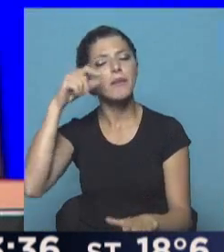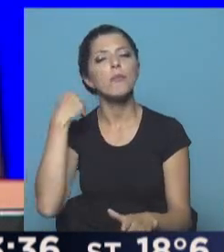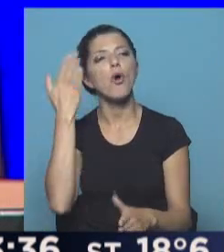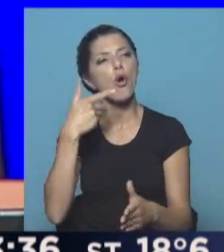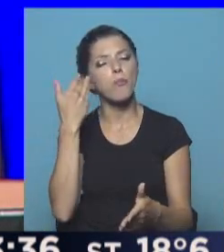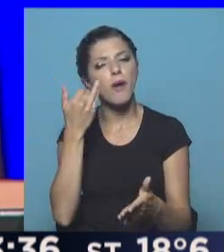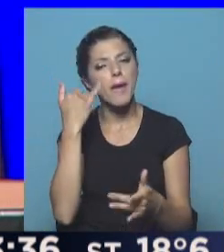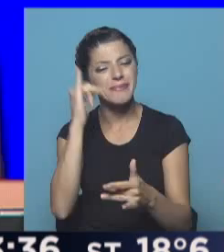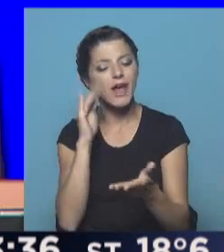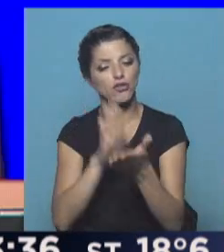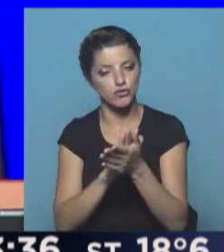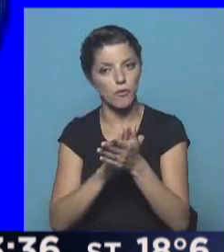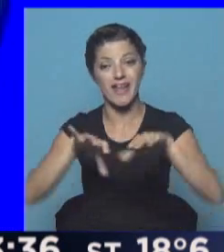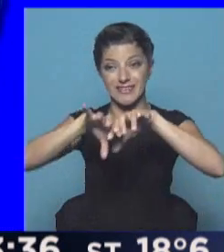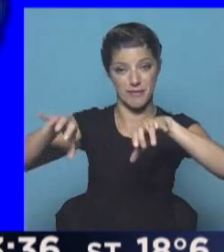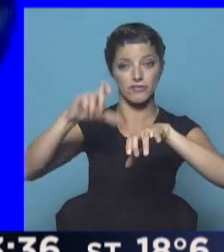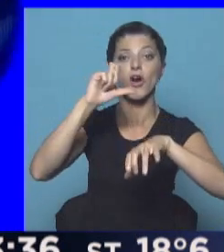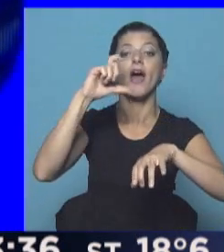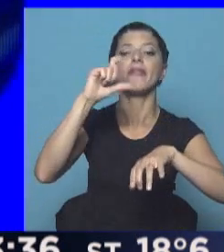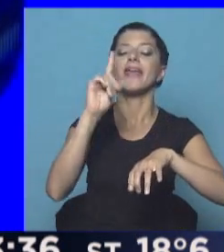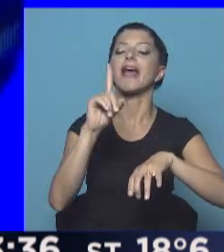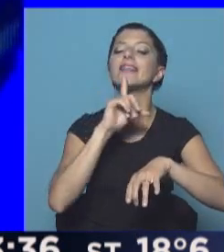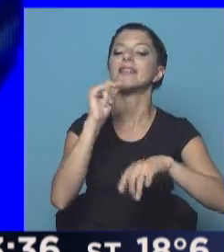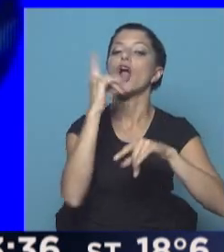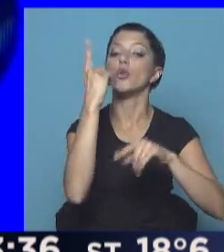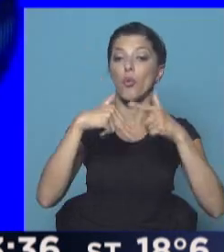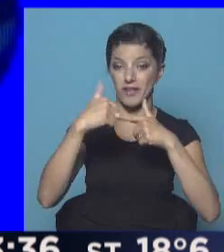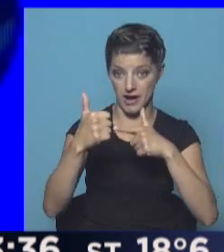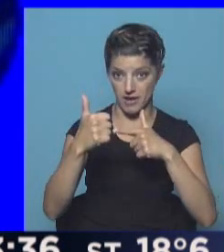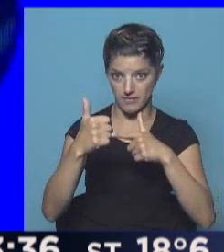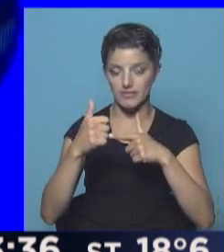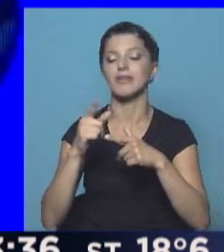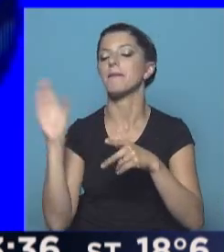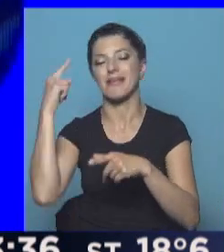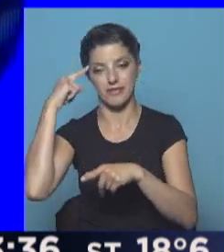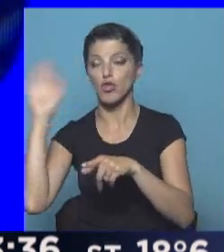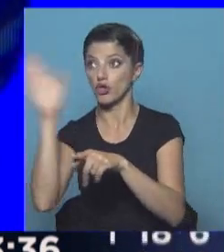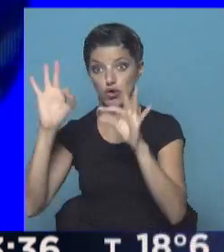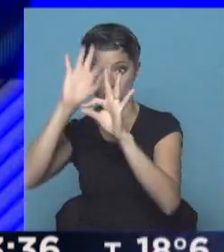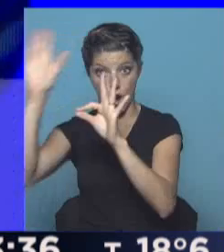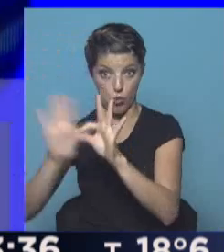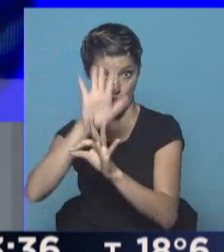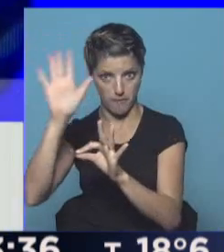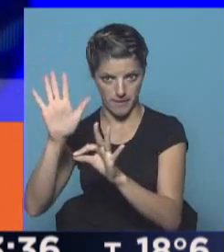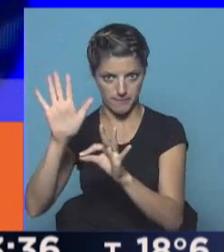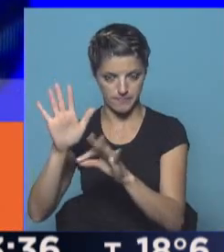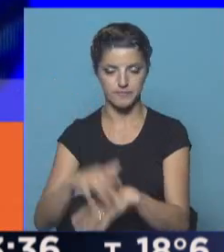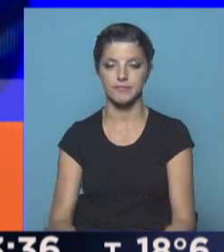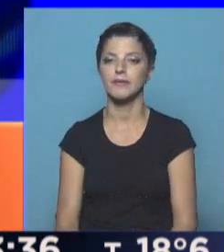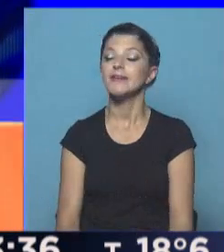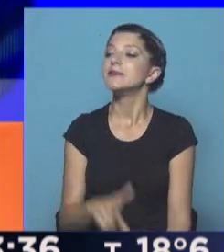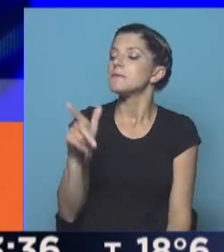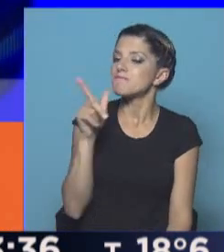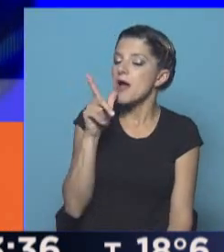separatismo catalán en el marco del separatismo en general dentro de los países europeos? Bueno, da la impresión, Inde, que en un momento en el cual varios